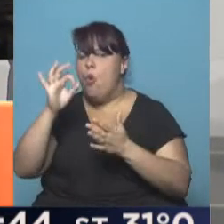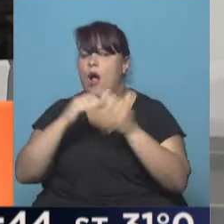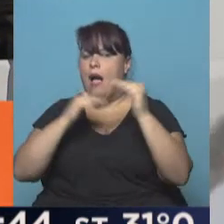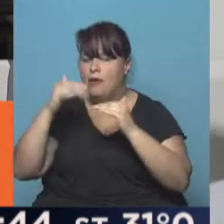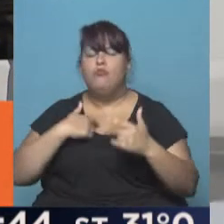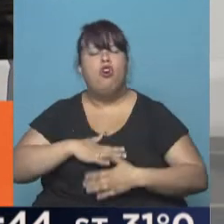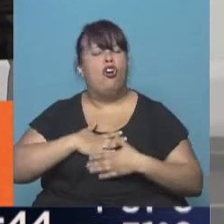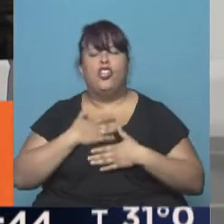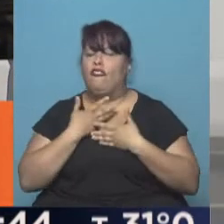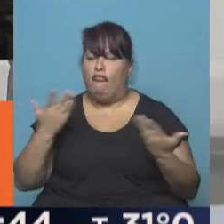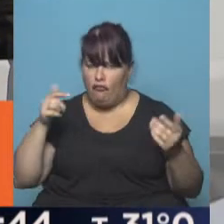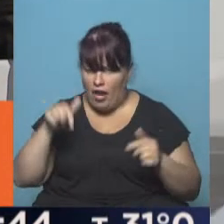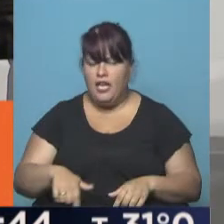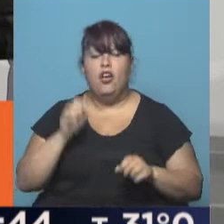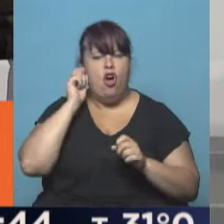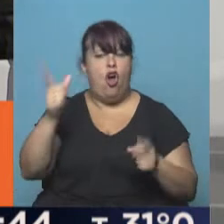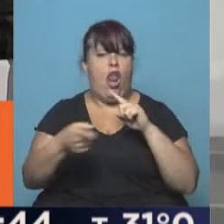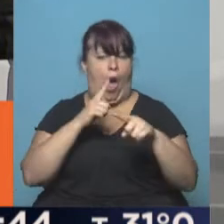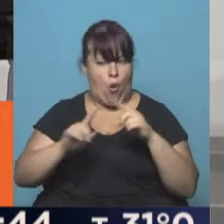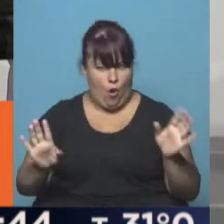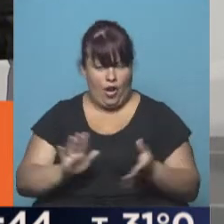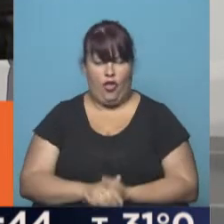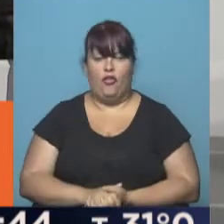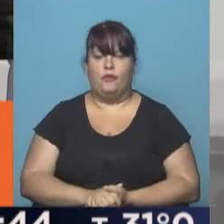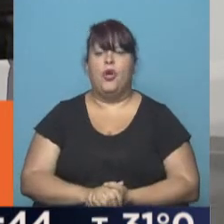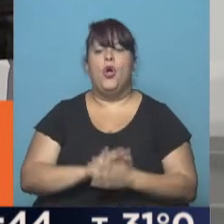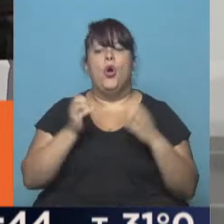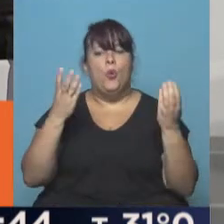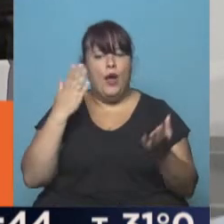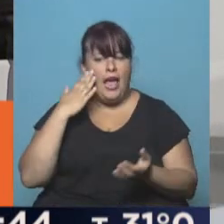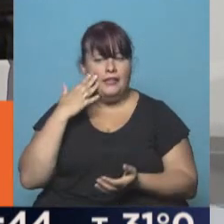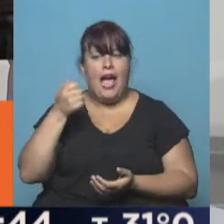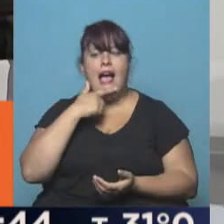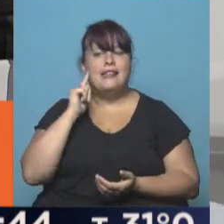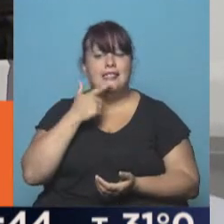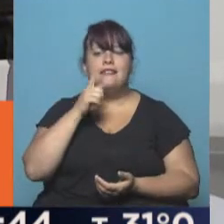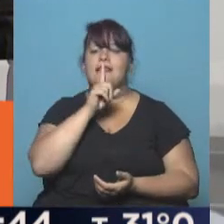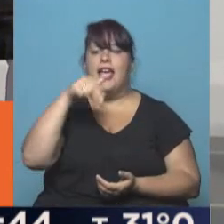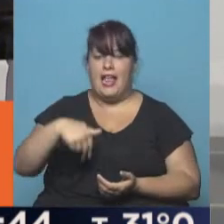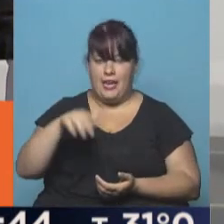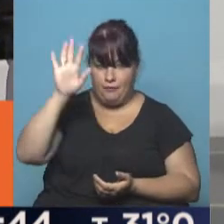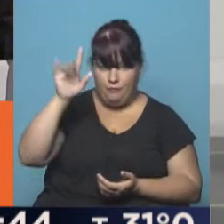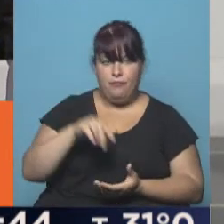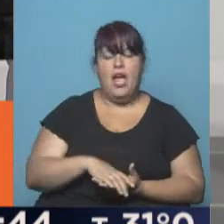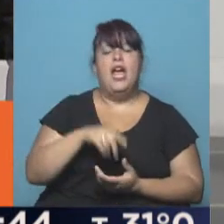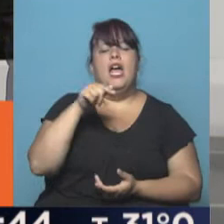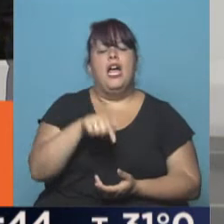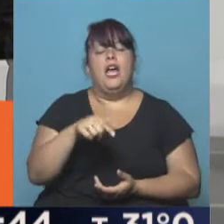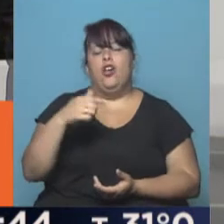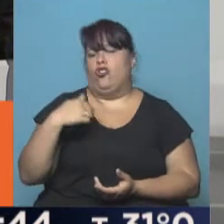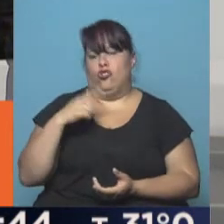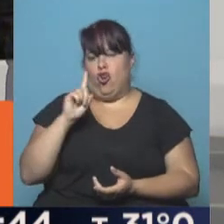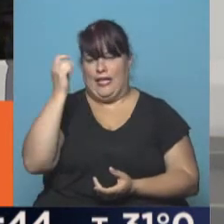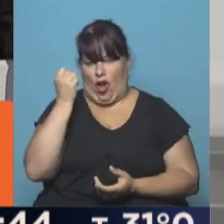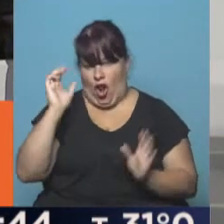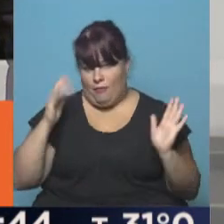contentos y muy satisfechos de que finalmente estemos llegando a este acuerdo. Buenas tardes, Gonzalo Asís, de TN, acá. Yo no soy